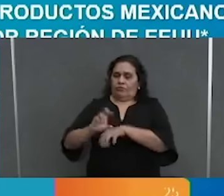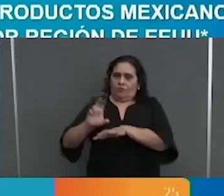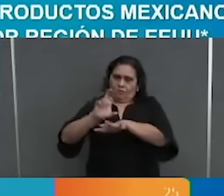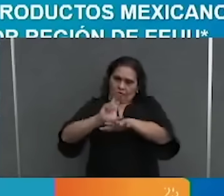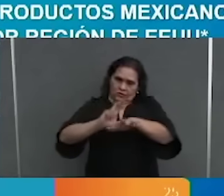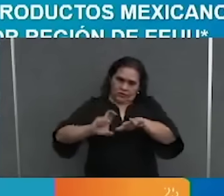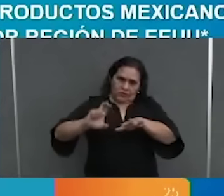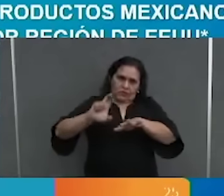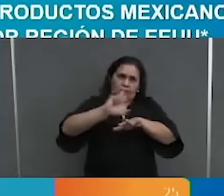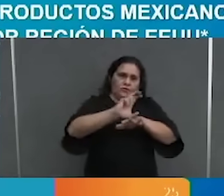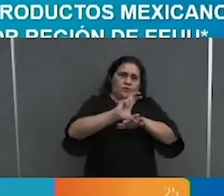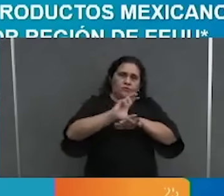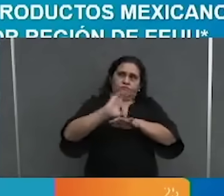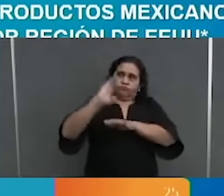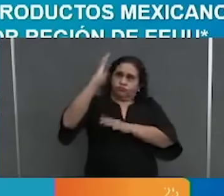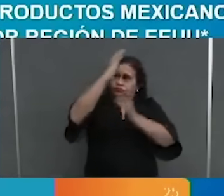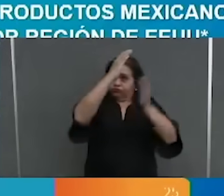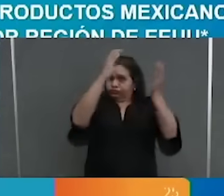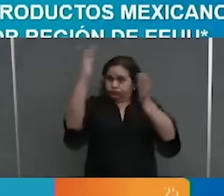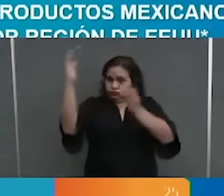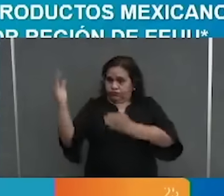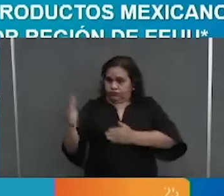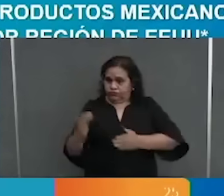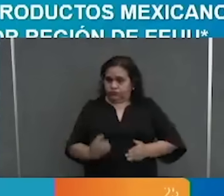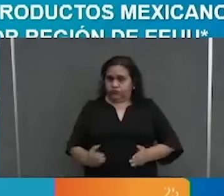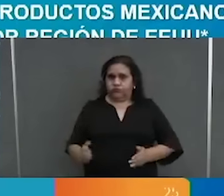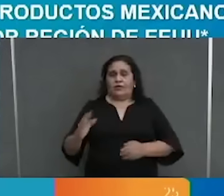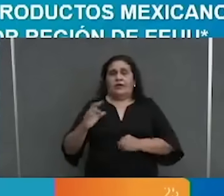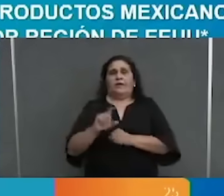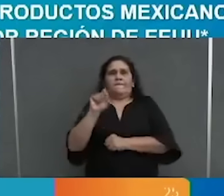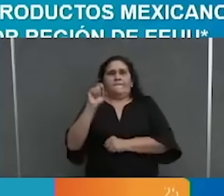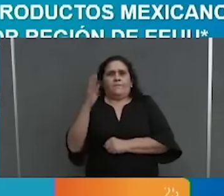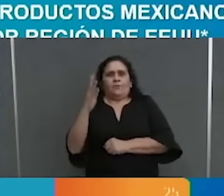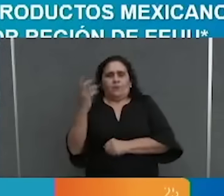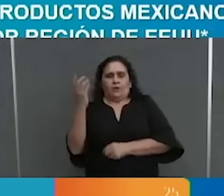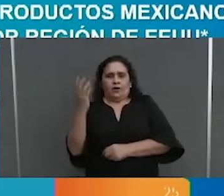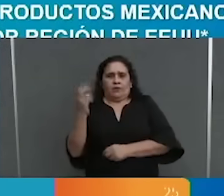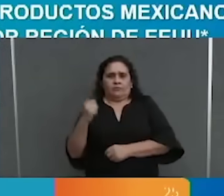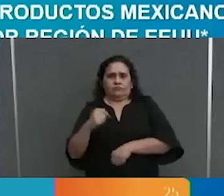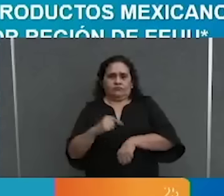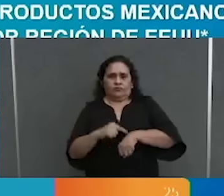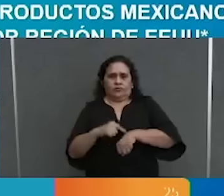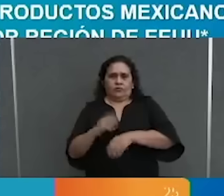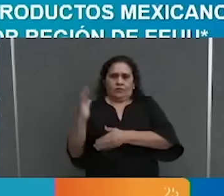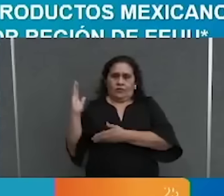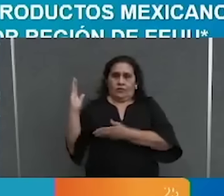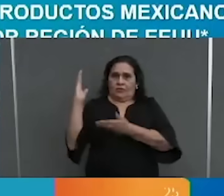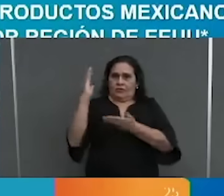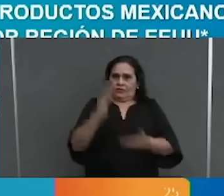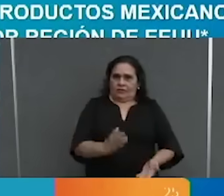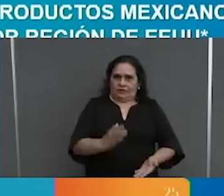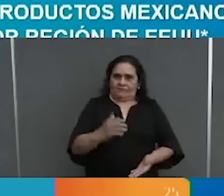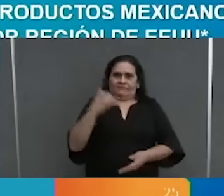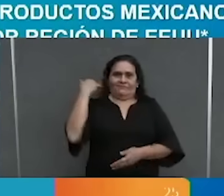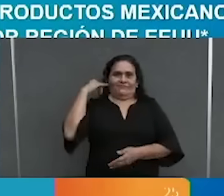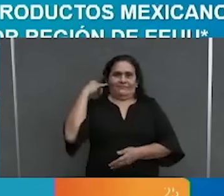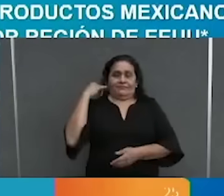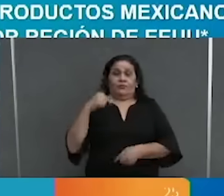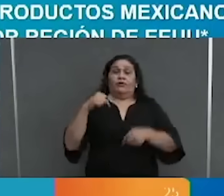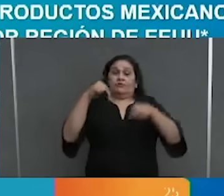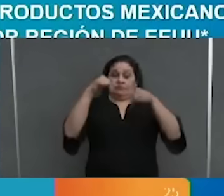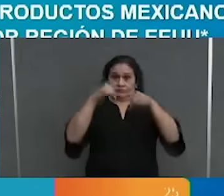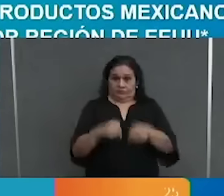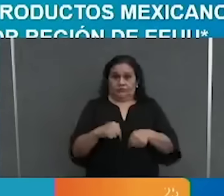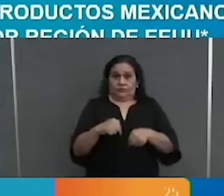se conecta en el Tren Maya y en 24, 26 horas podemos tener la mercancía en Yucatán. Y de aquí